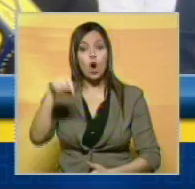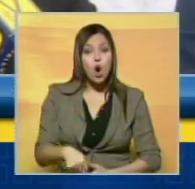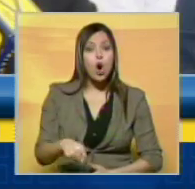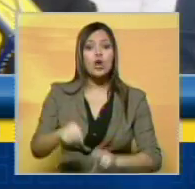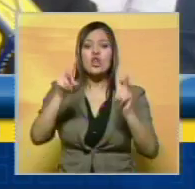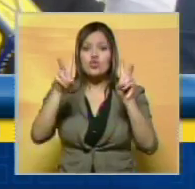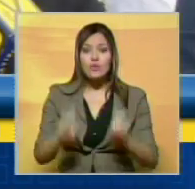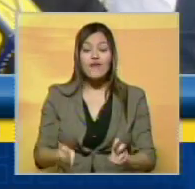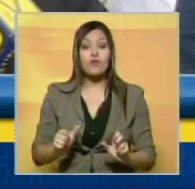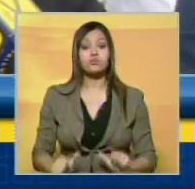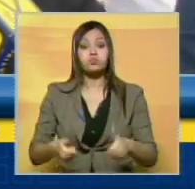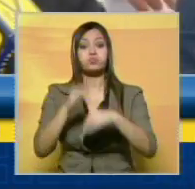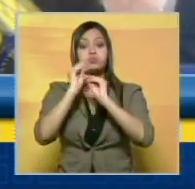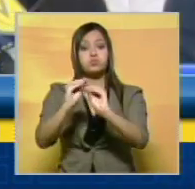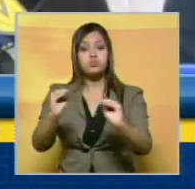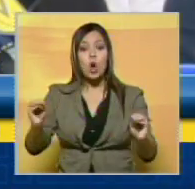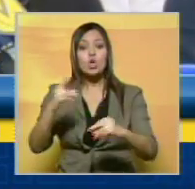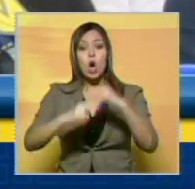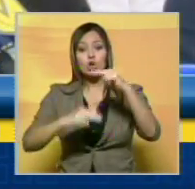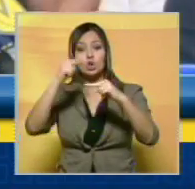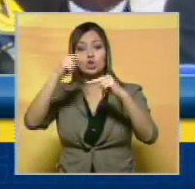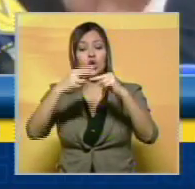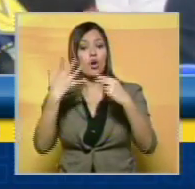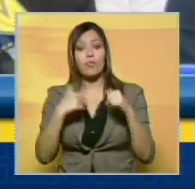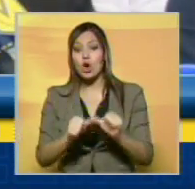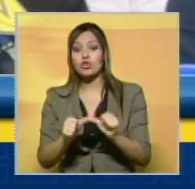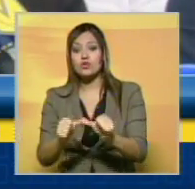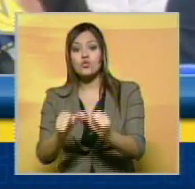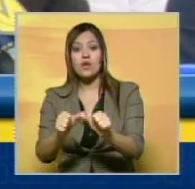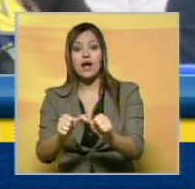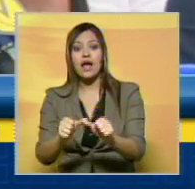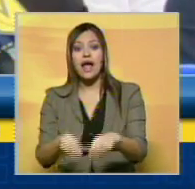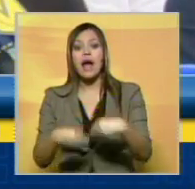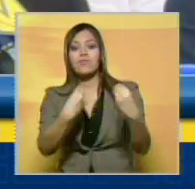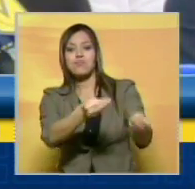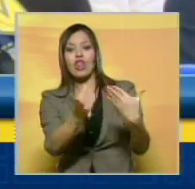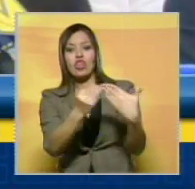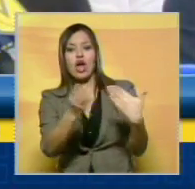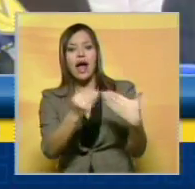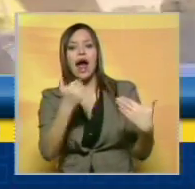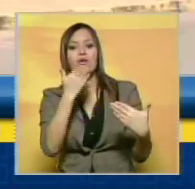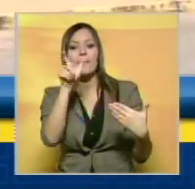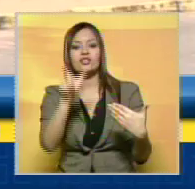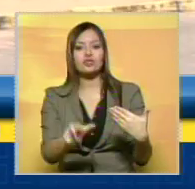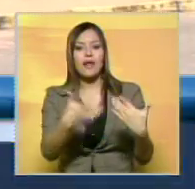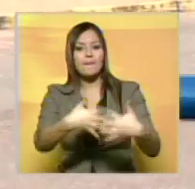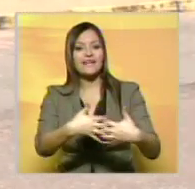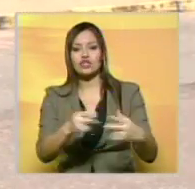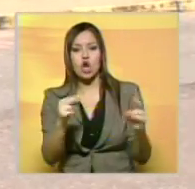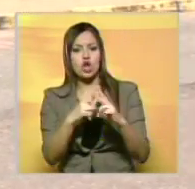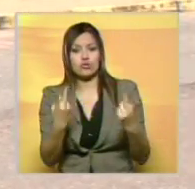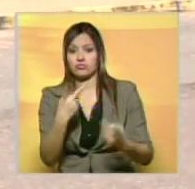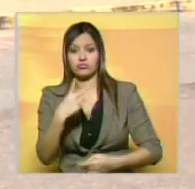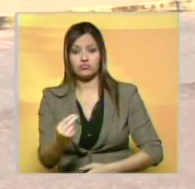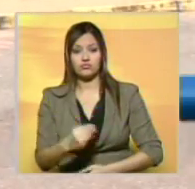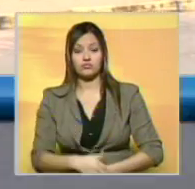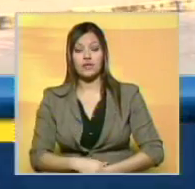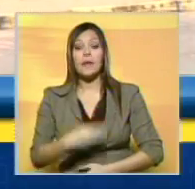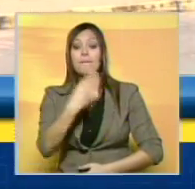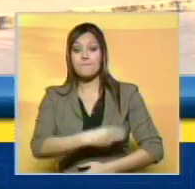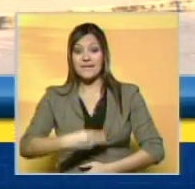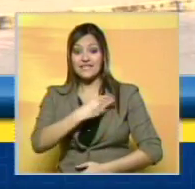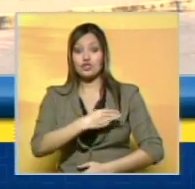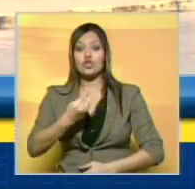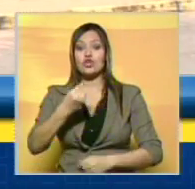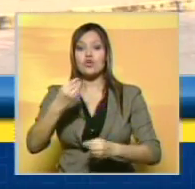una mecha en el sector construcción. No puede entonces seguir asignando cupos a empresas que nadie conoce. Manifestaron que las obras de la Gran Misión Vivienda